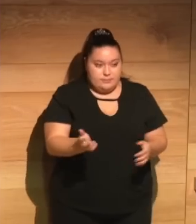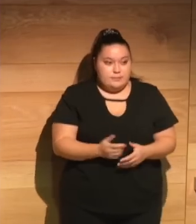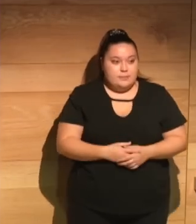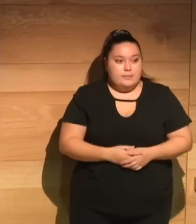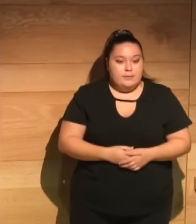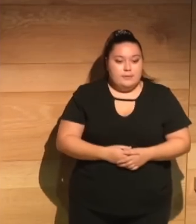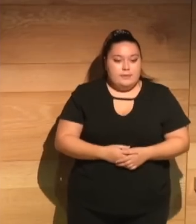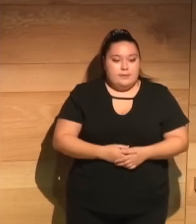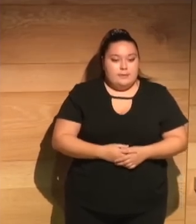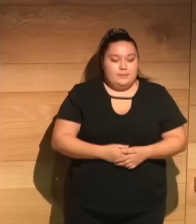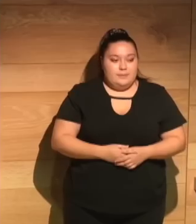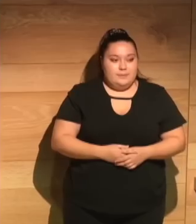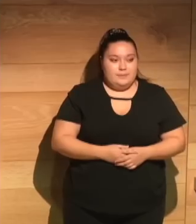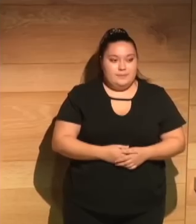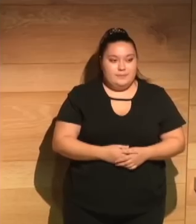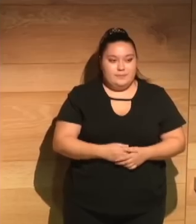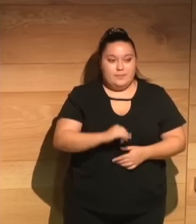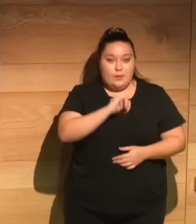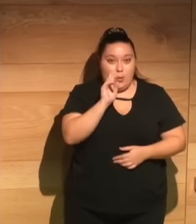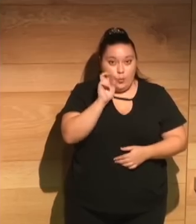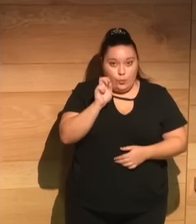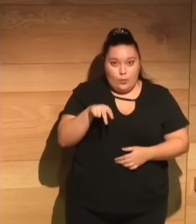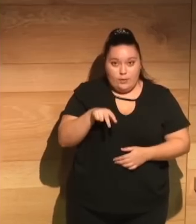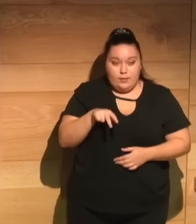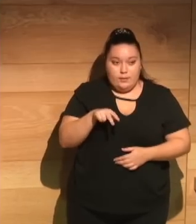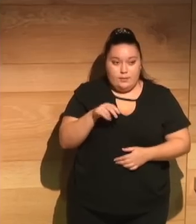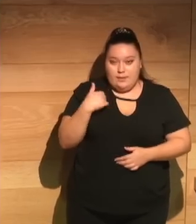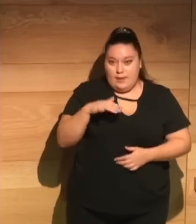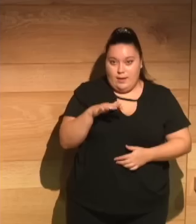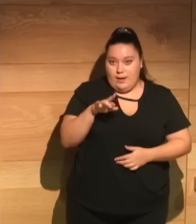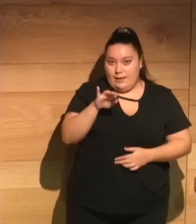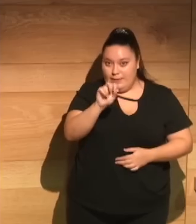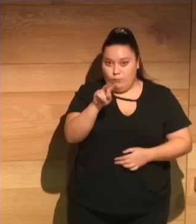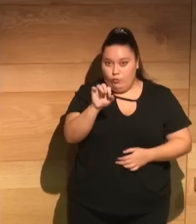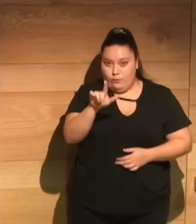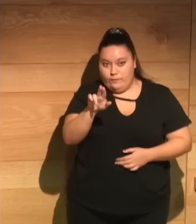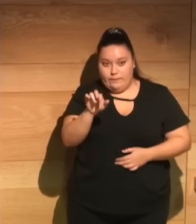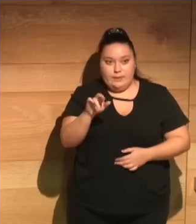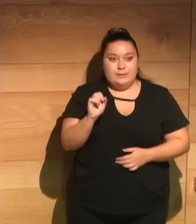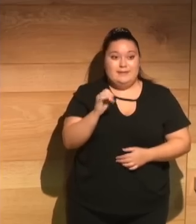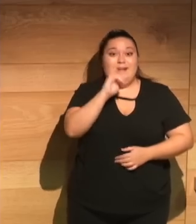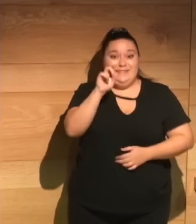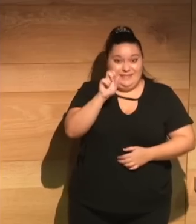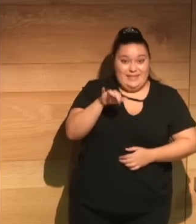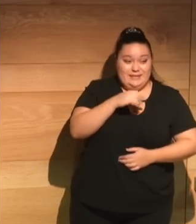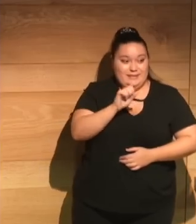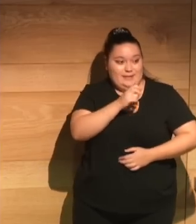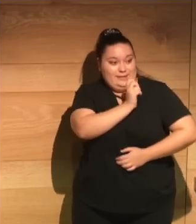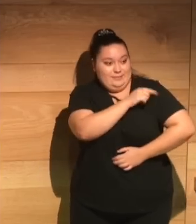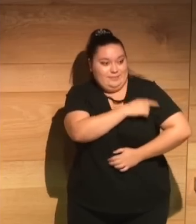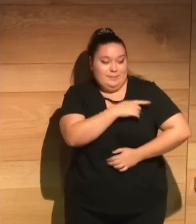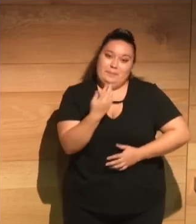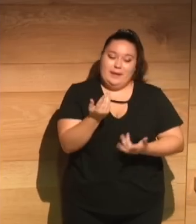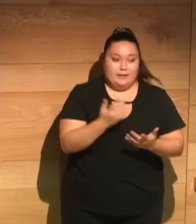ver. Y Juan, estamos en tu revólver. Estamos en tu revólver. Janssen, vamos. A ver, tenemos